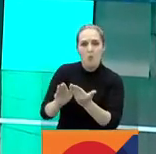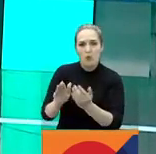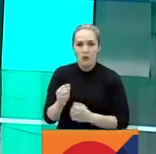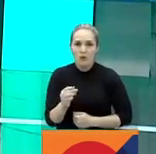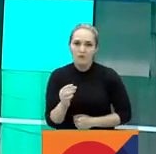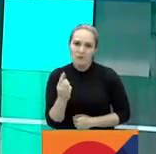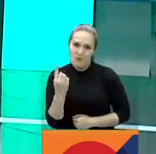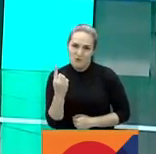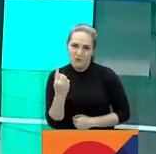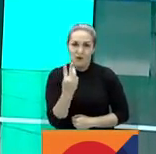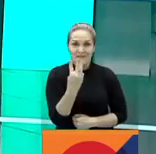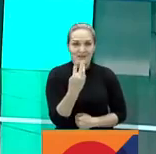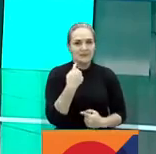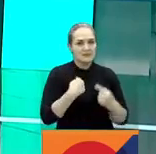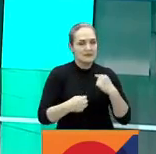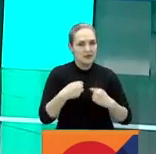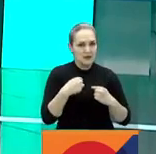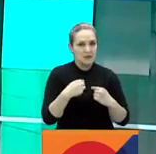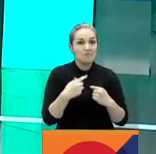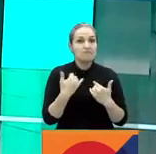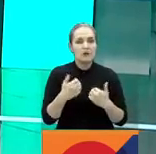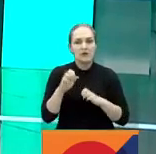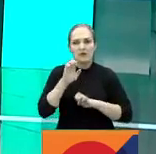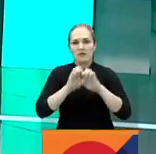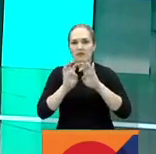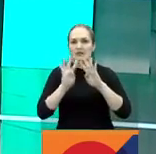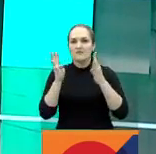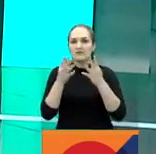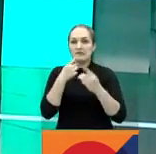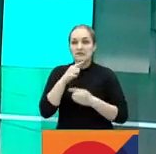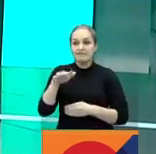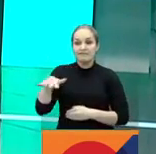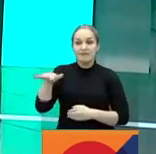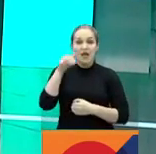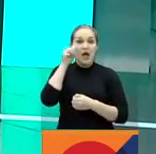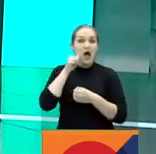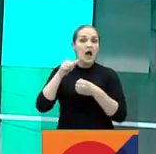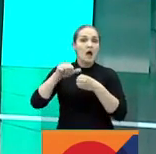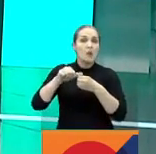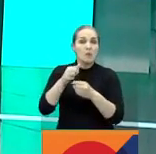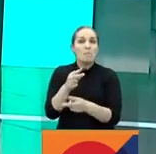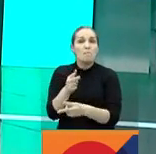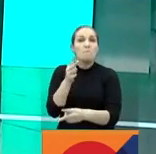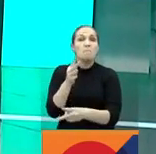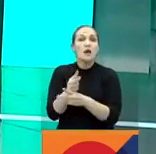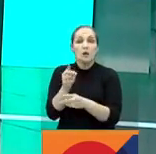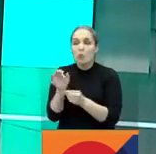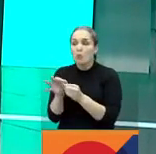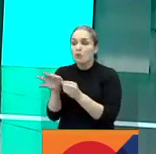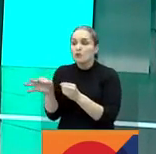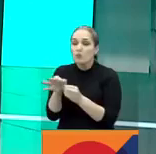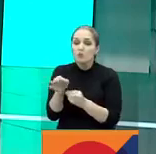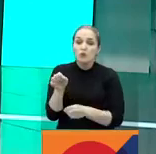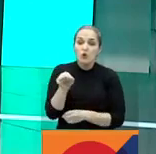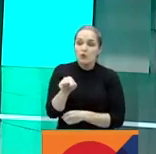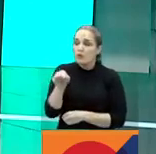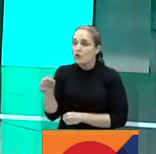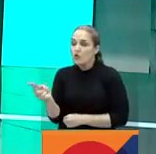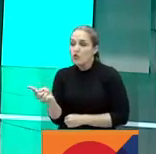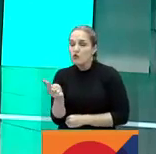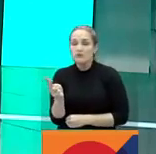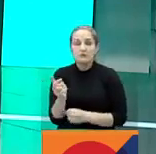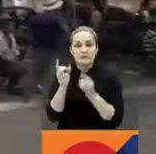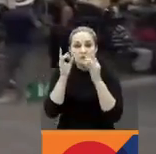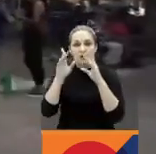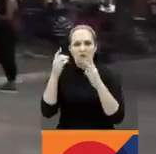Pueblo precisamente emitió una alerta en 2 municipios del departamento por el riesgo que enfrenta la población ante las acciones de grupos armados